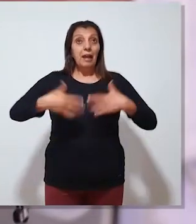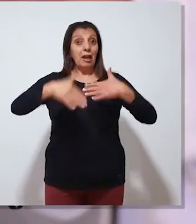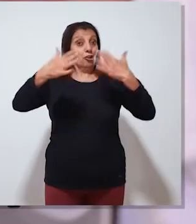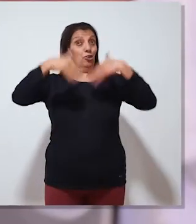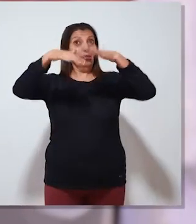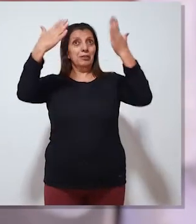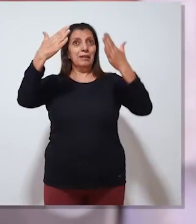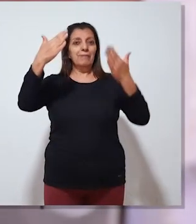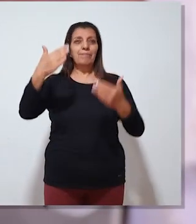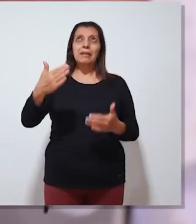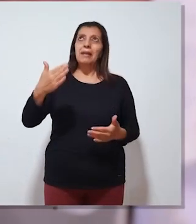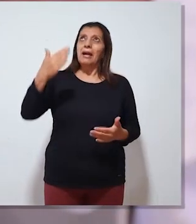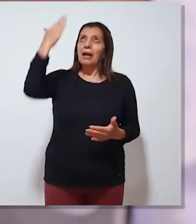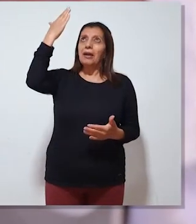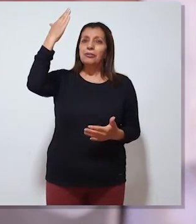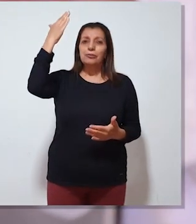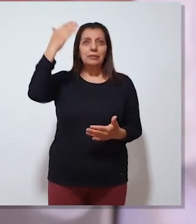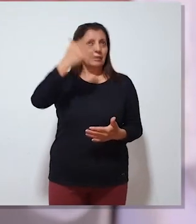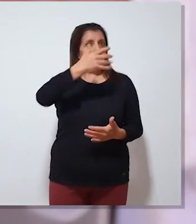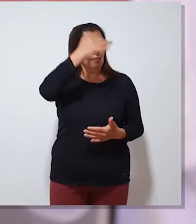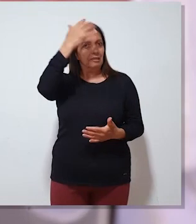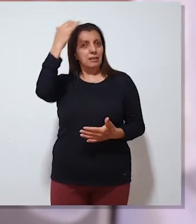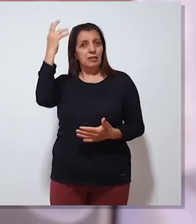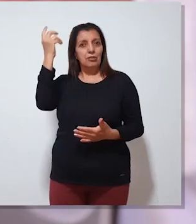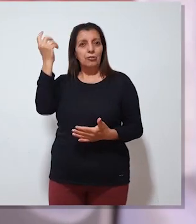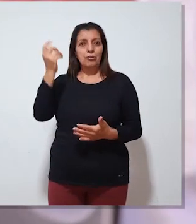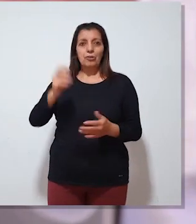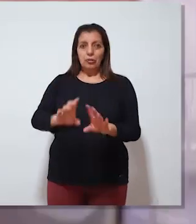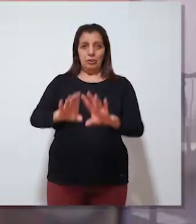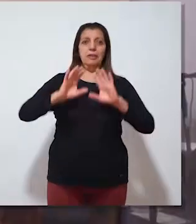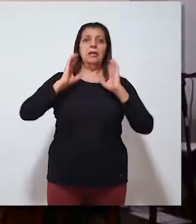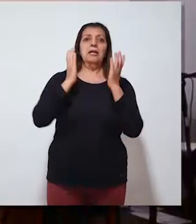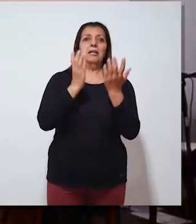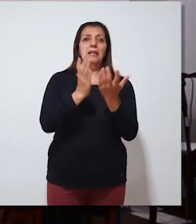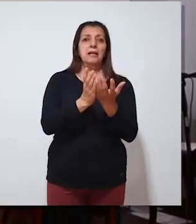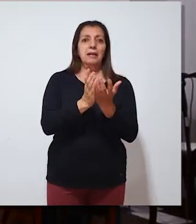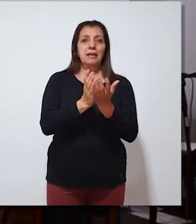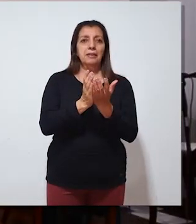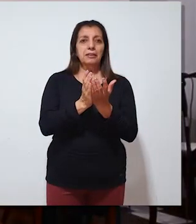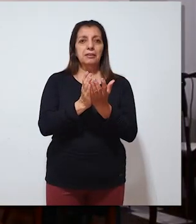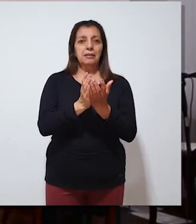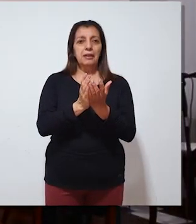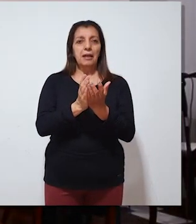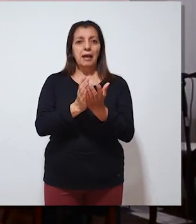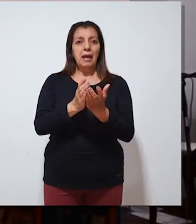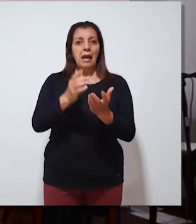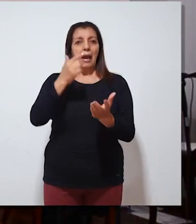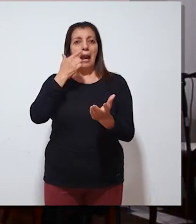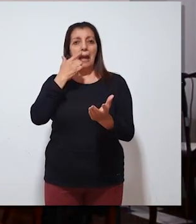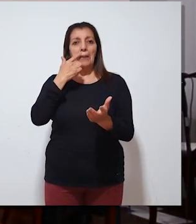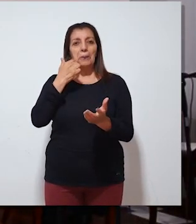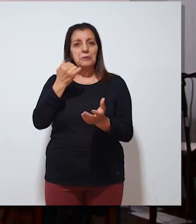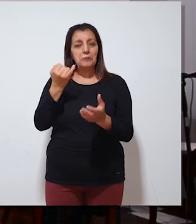Gloria, gloria a Dios en el cielo y en la tierra.